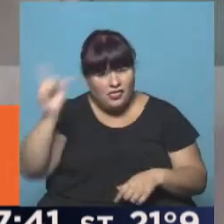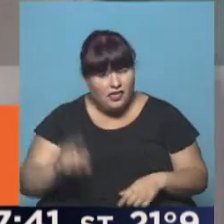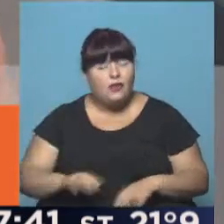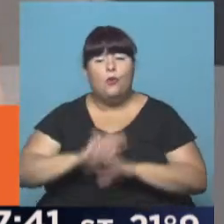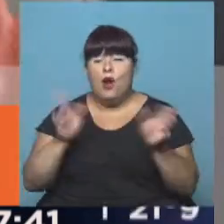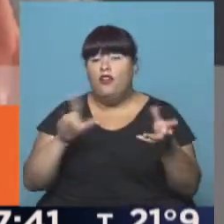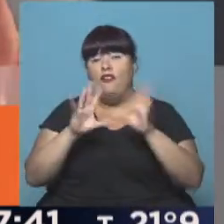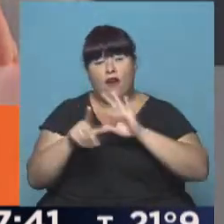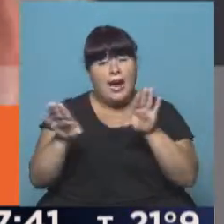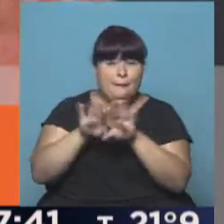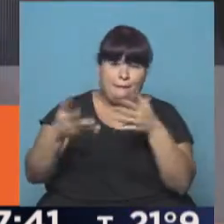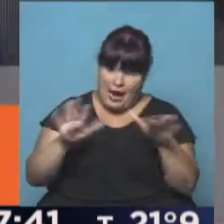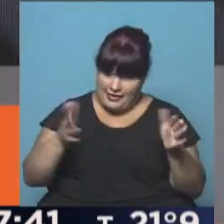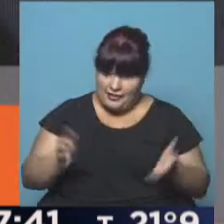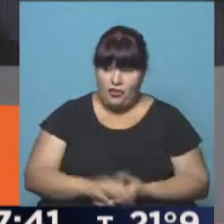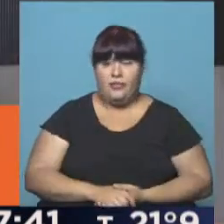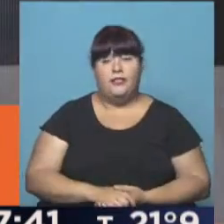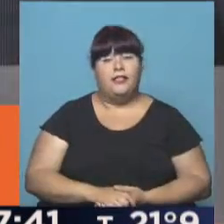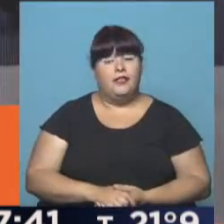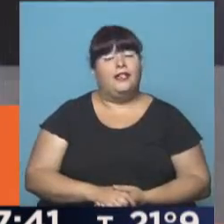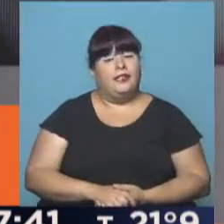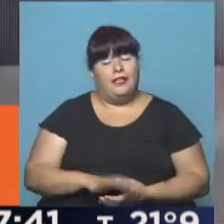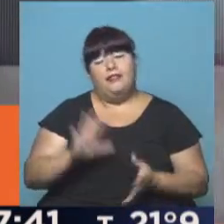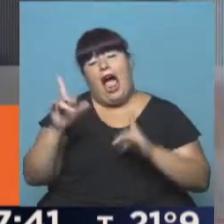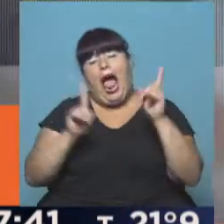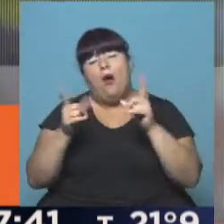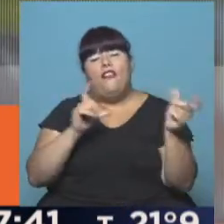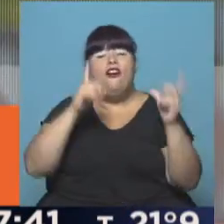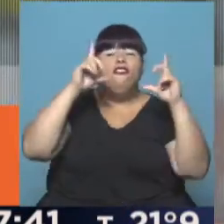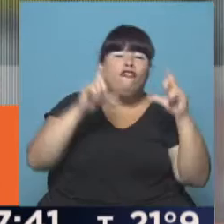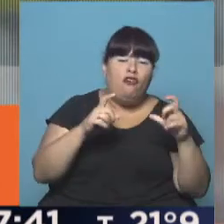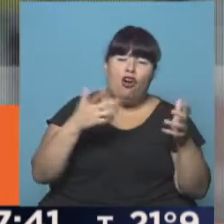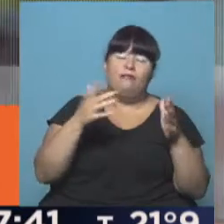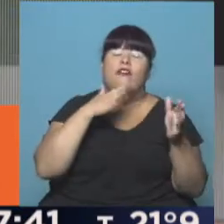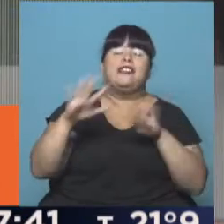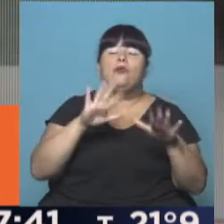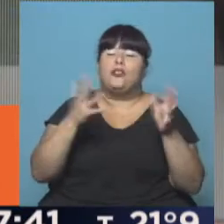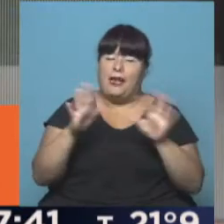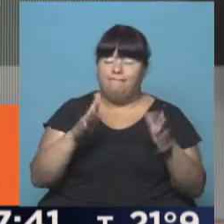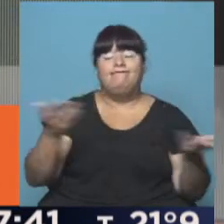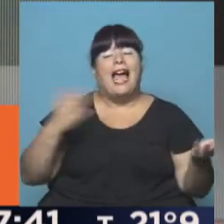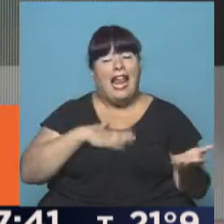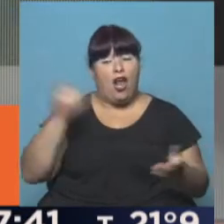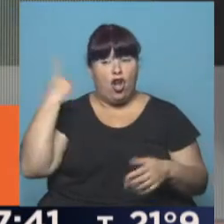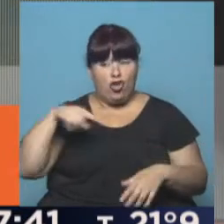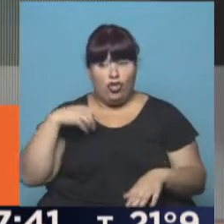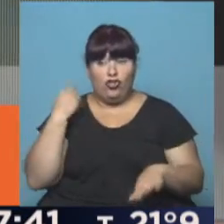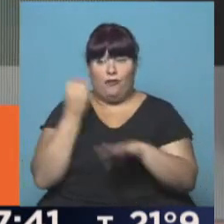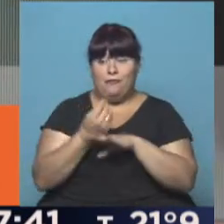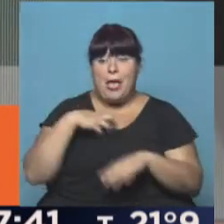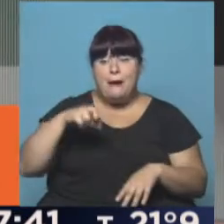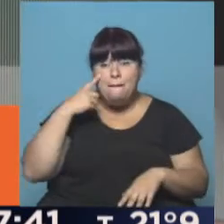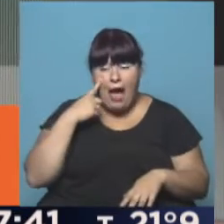Argentina. Bueno, es una fotografía similar, ¿no? Salvando alguna distancia, una fotografía muy parecida. Lamentablemente nosotros cuando vimos en el